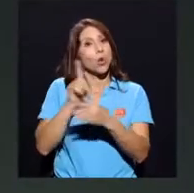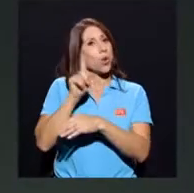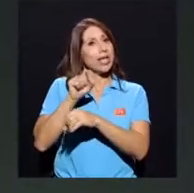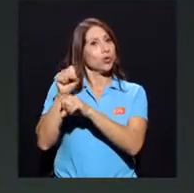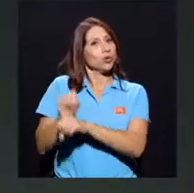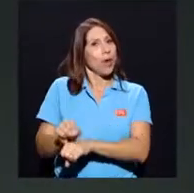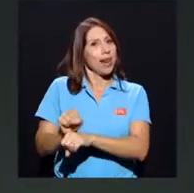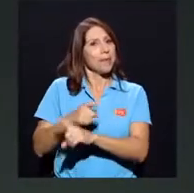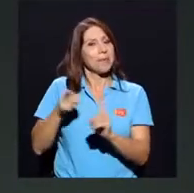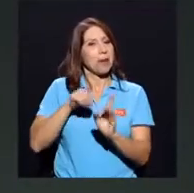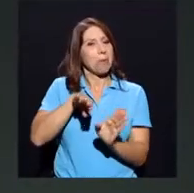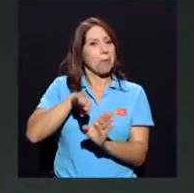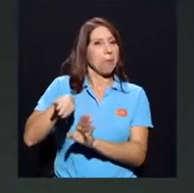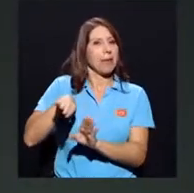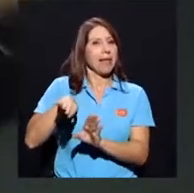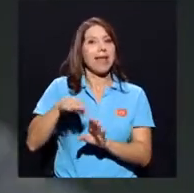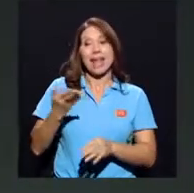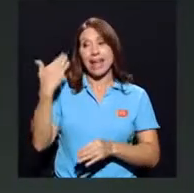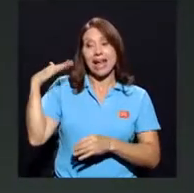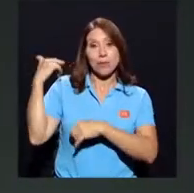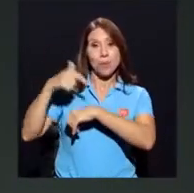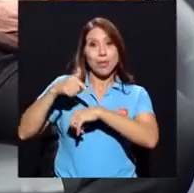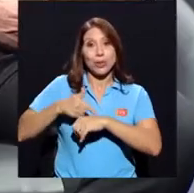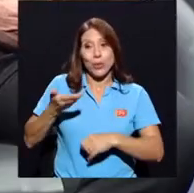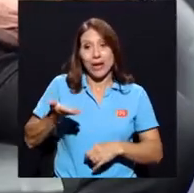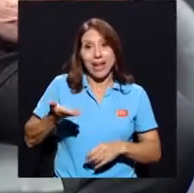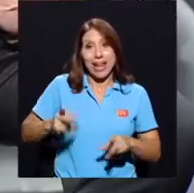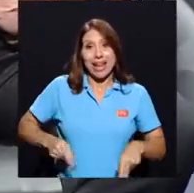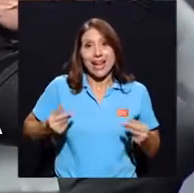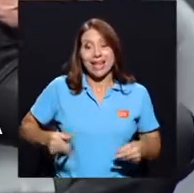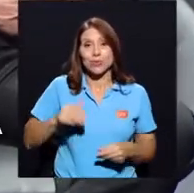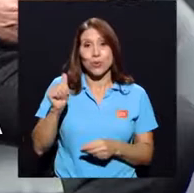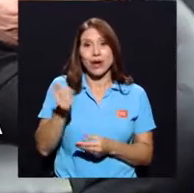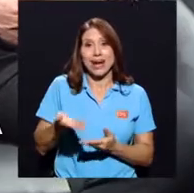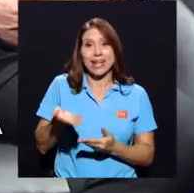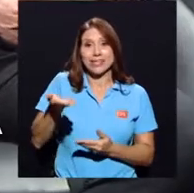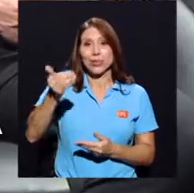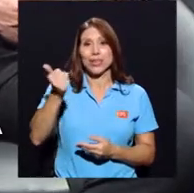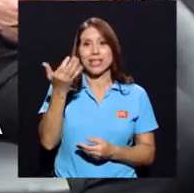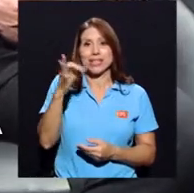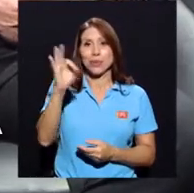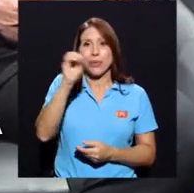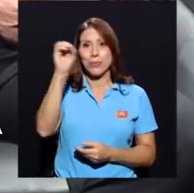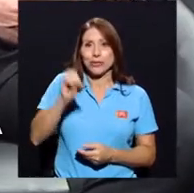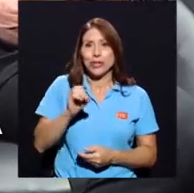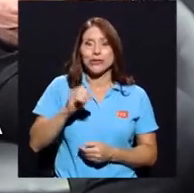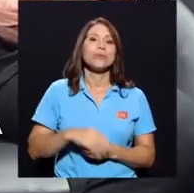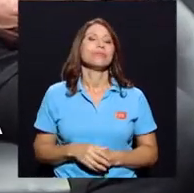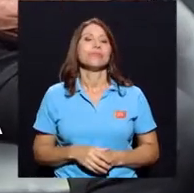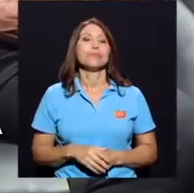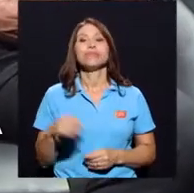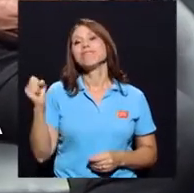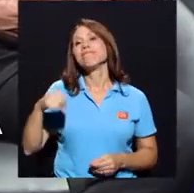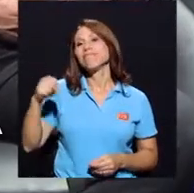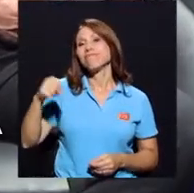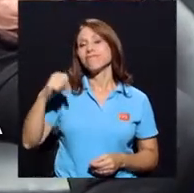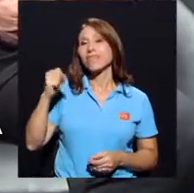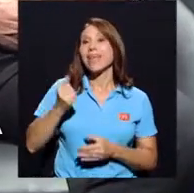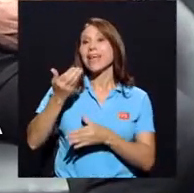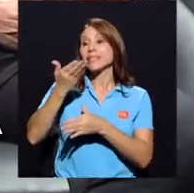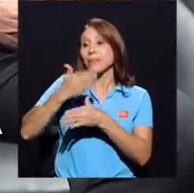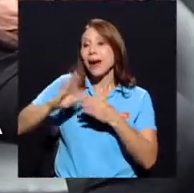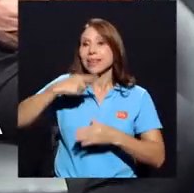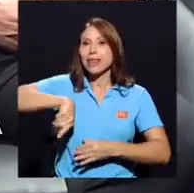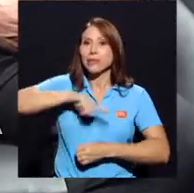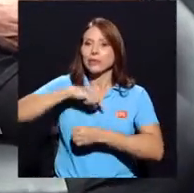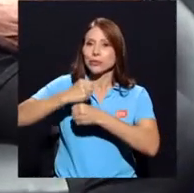creció 19 por ciento que así es y ahora esto es parte de lo que nos ocupa